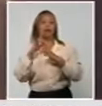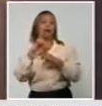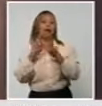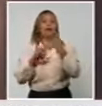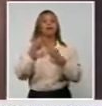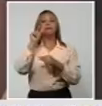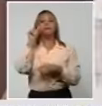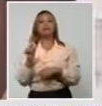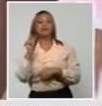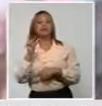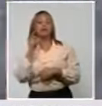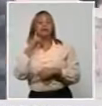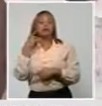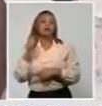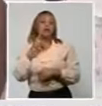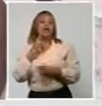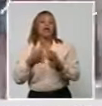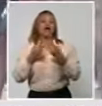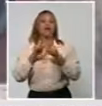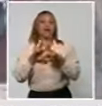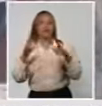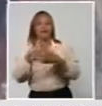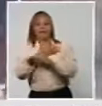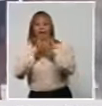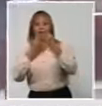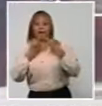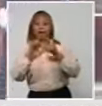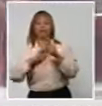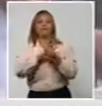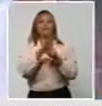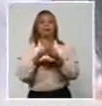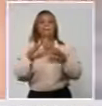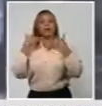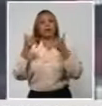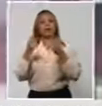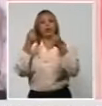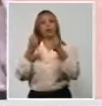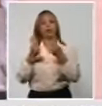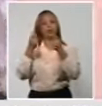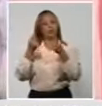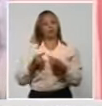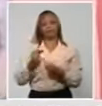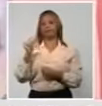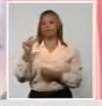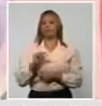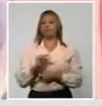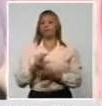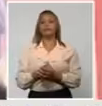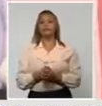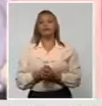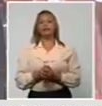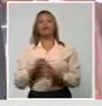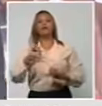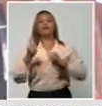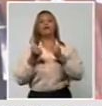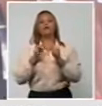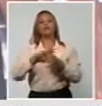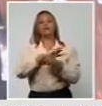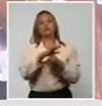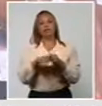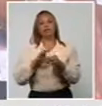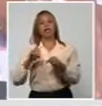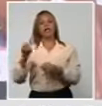no remontemos la fase aguda de la epidemia, no va a mejorar la economía de la nación. El manejo de la pandemia en la región oriental ha